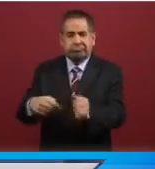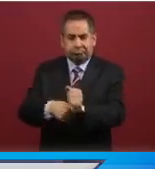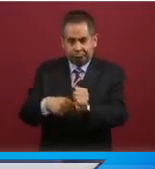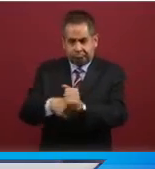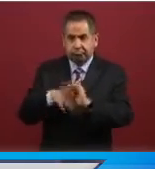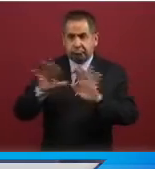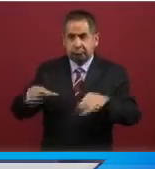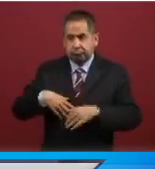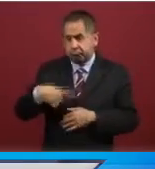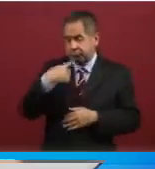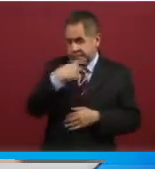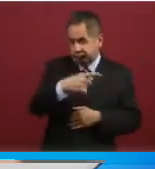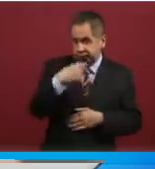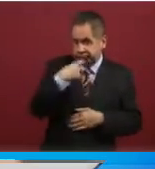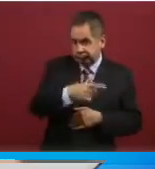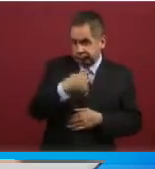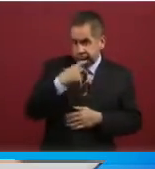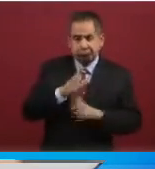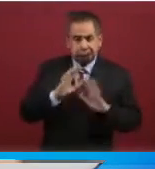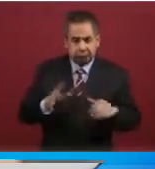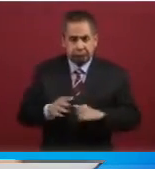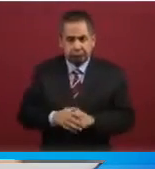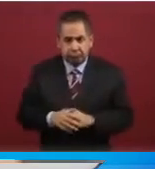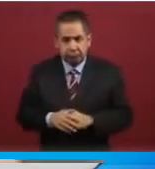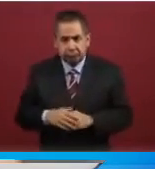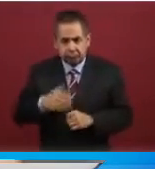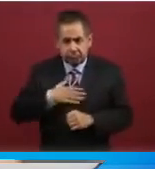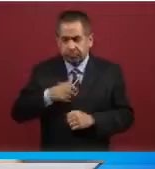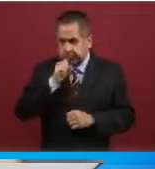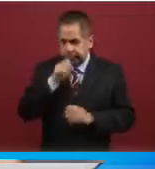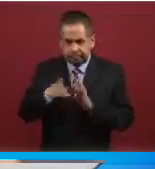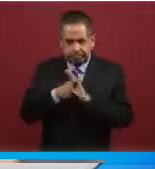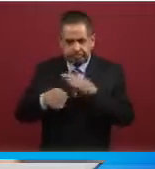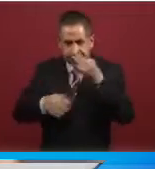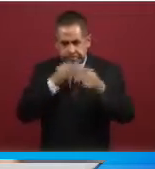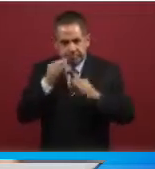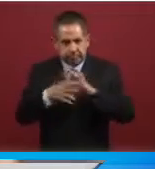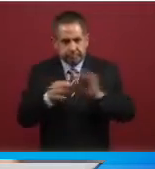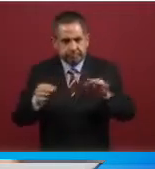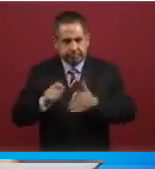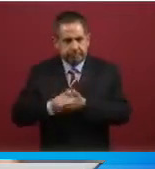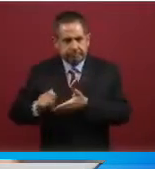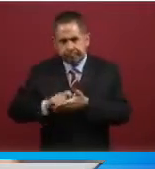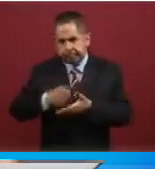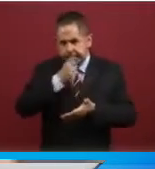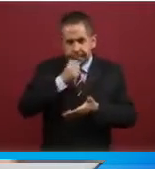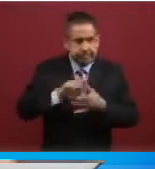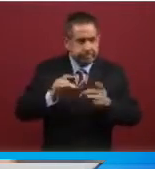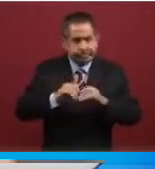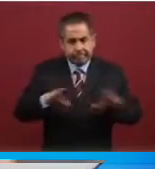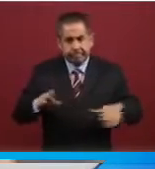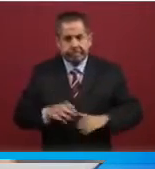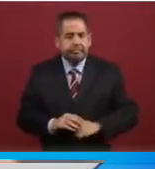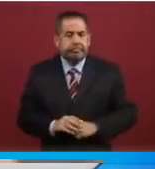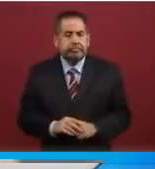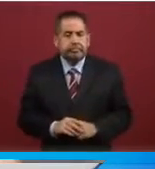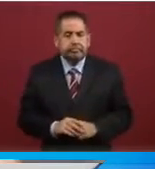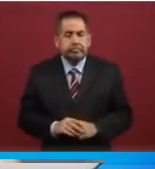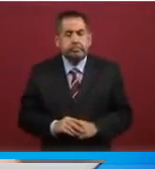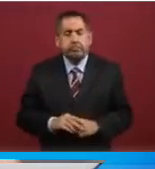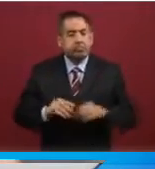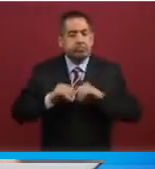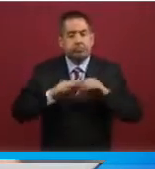con las instituciones" fue porque las instituciones estaban controladas por un grupo. Ahora las instituciones tienen que estar al servicio de todos